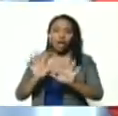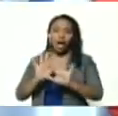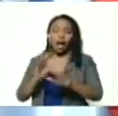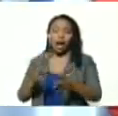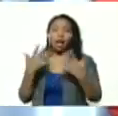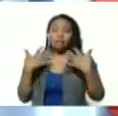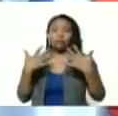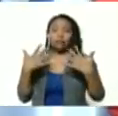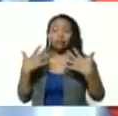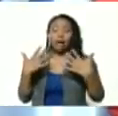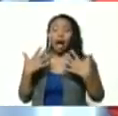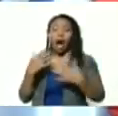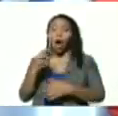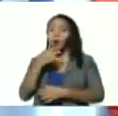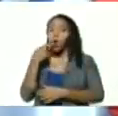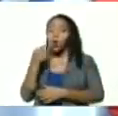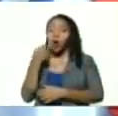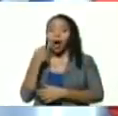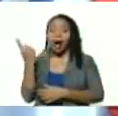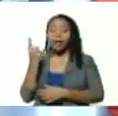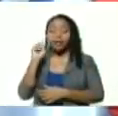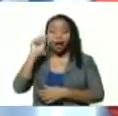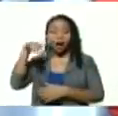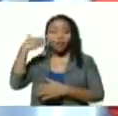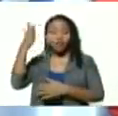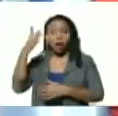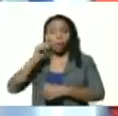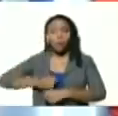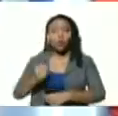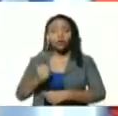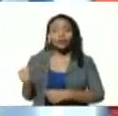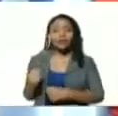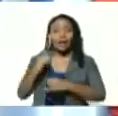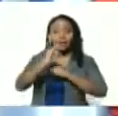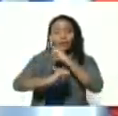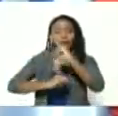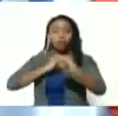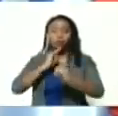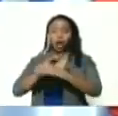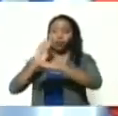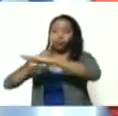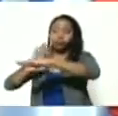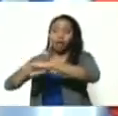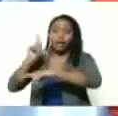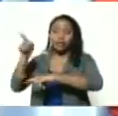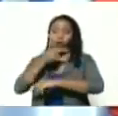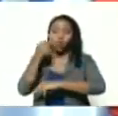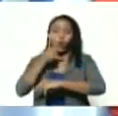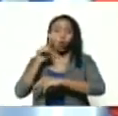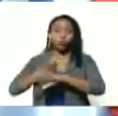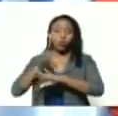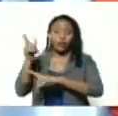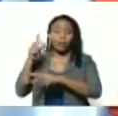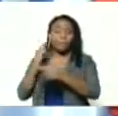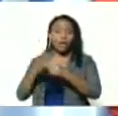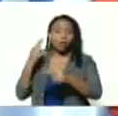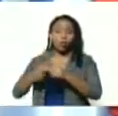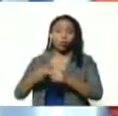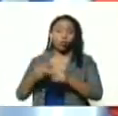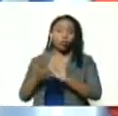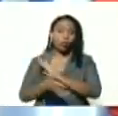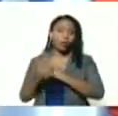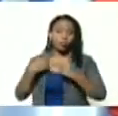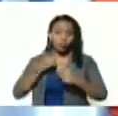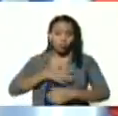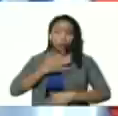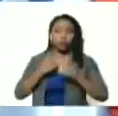alerta roja de Interpol y la extradición. Como podemos observar, esta